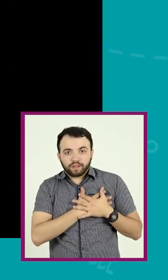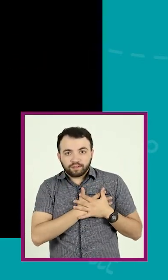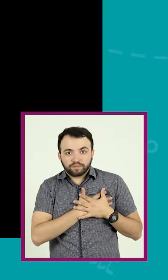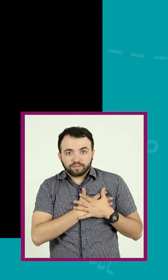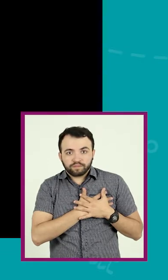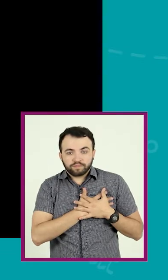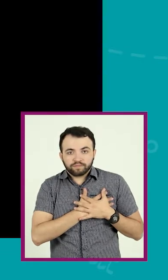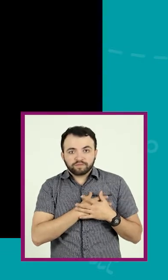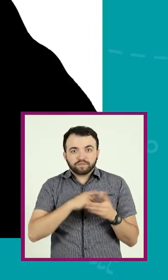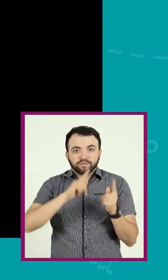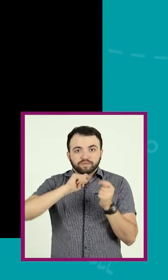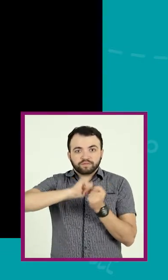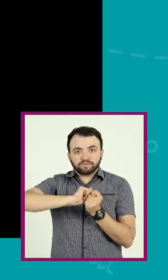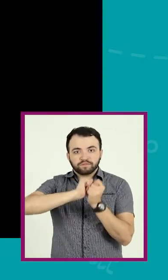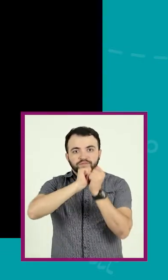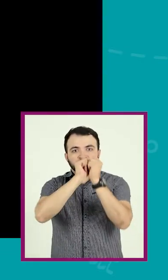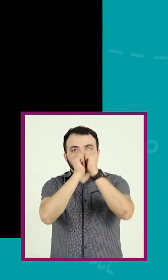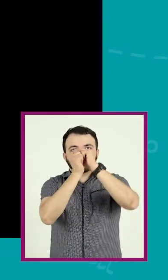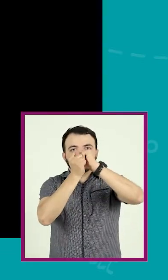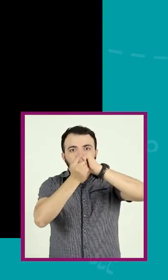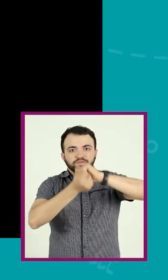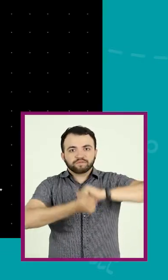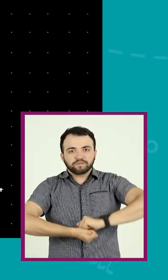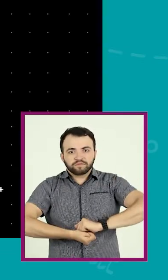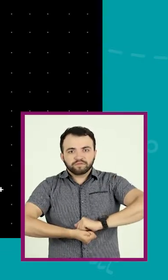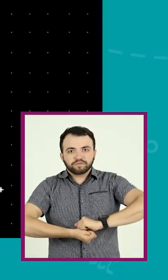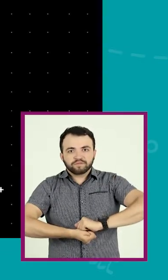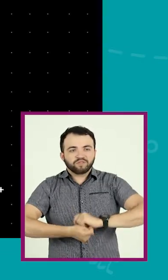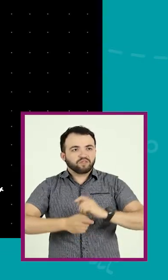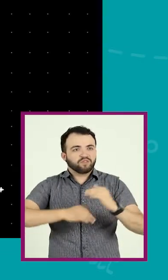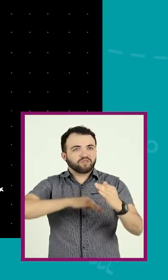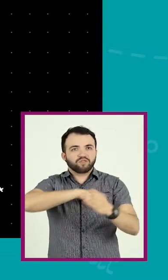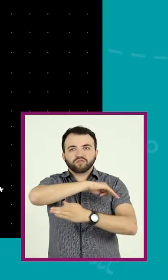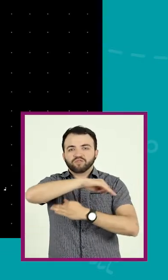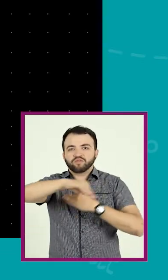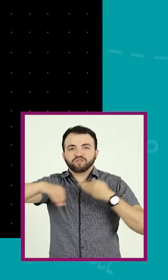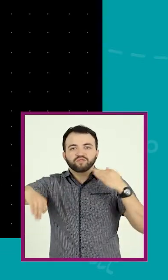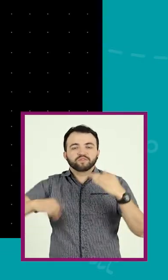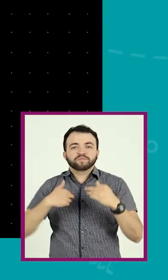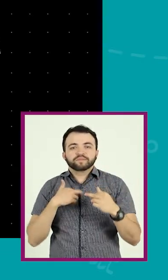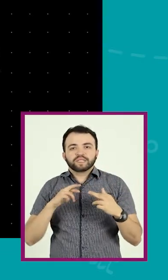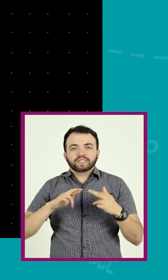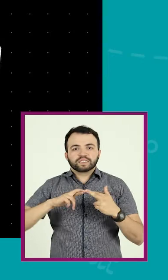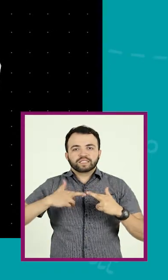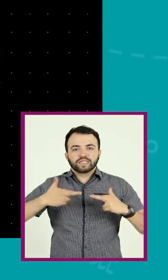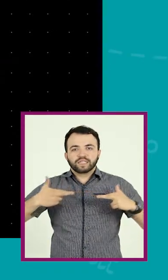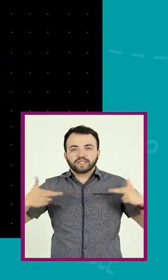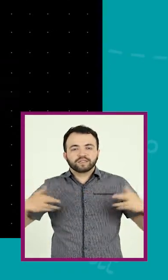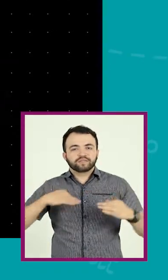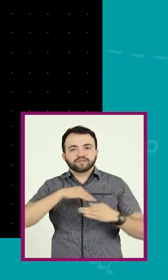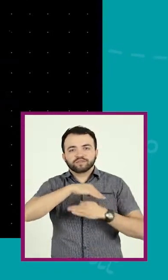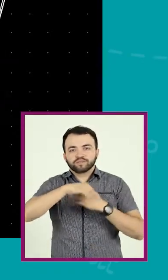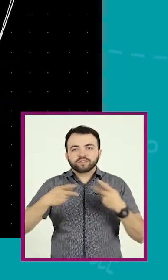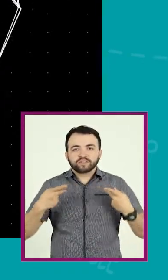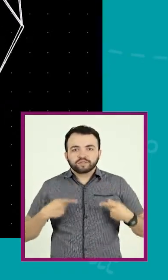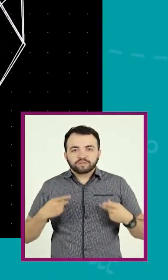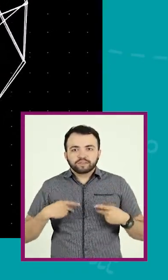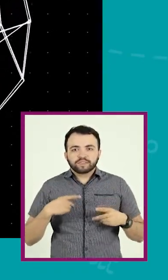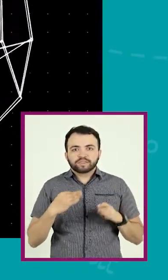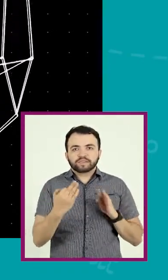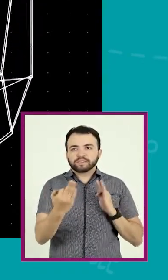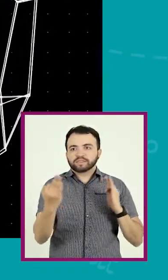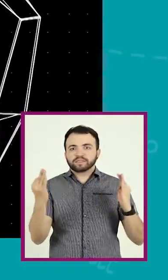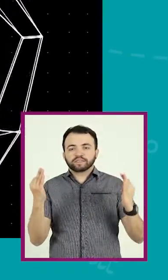El verbo se diluye y se desgasta al convertirlo en el denominador común de todas nuestras relaciones con el